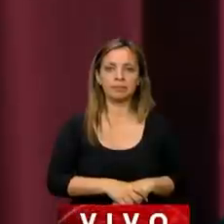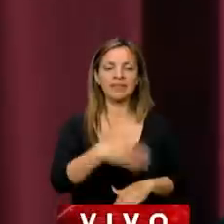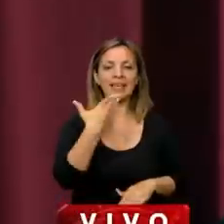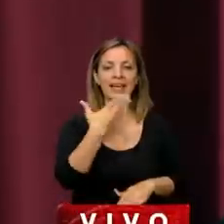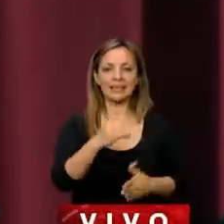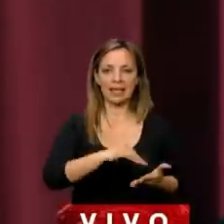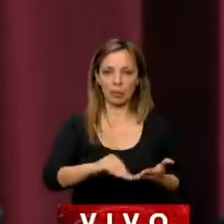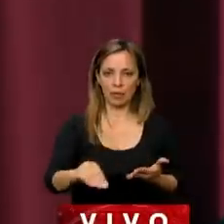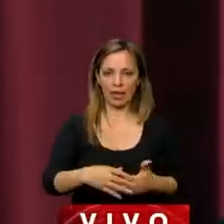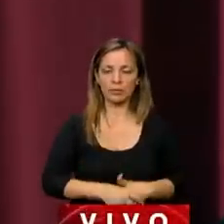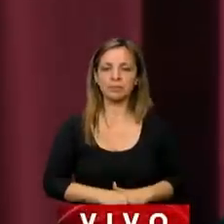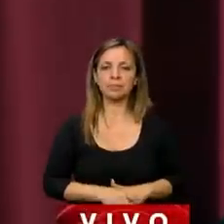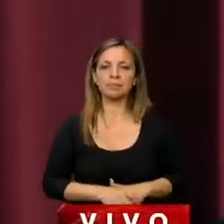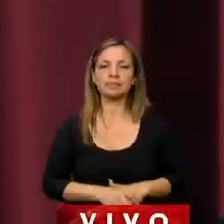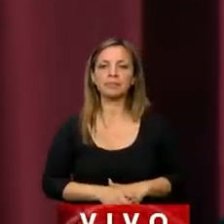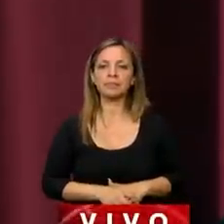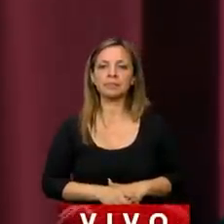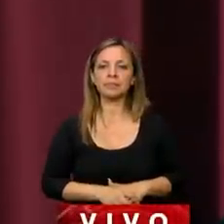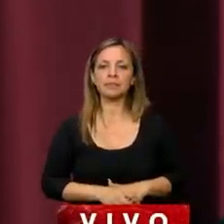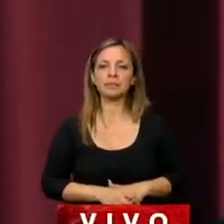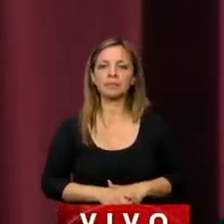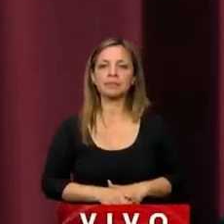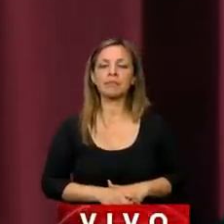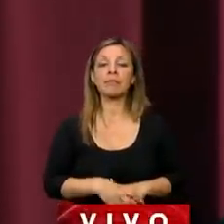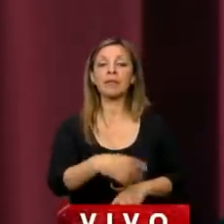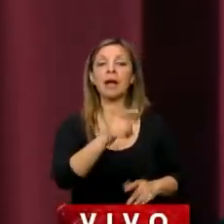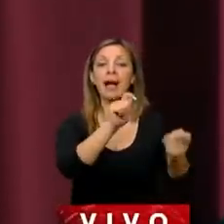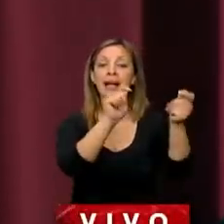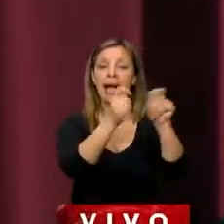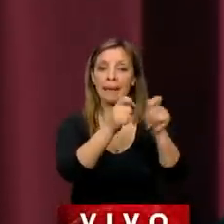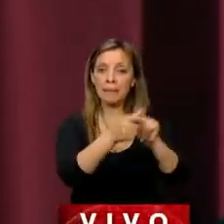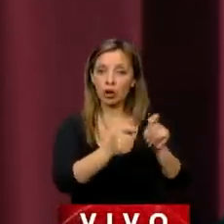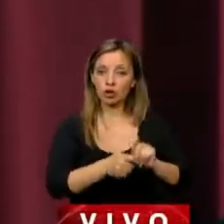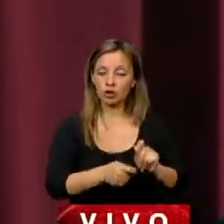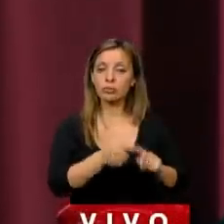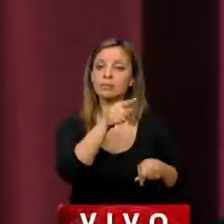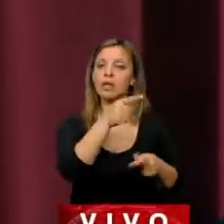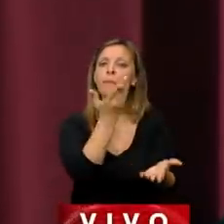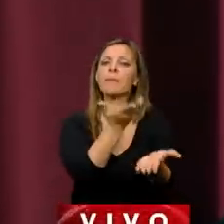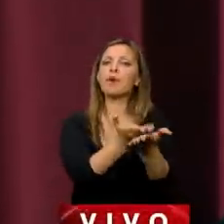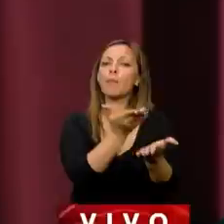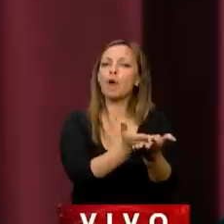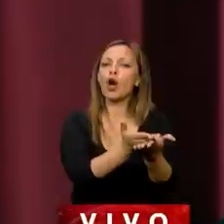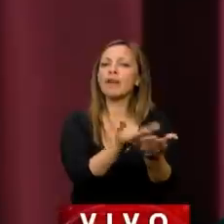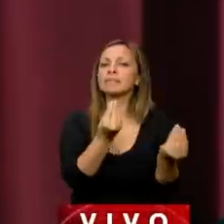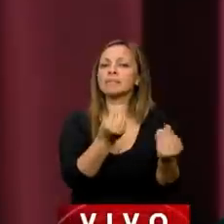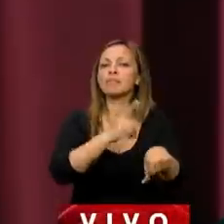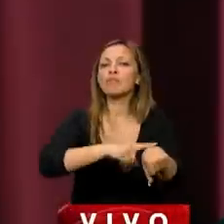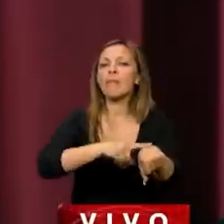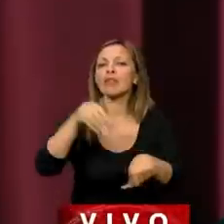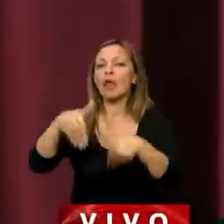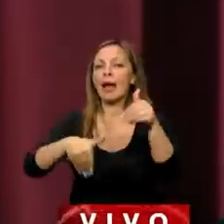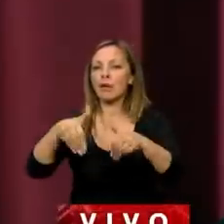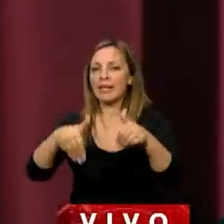Gracias, diputado Martínez. Los cambios, en todo caso, se tienen que proponer en el momento de la